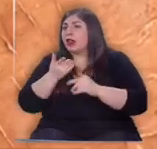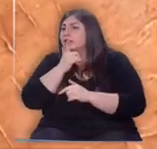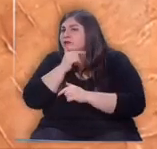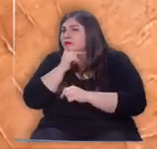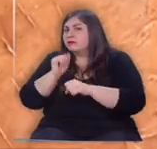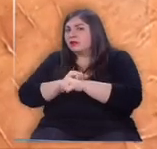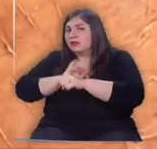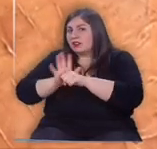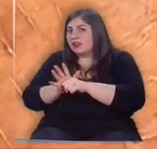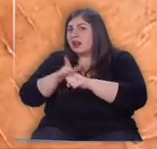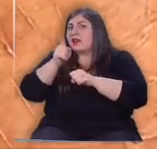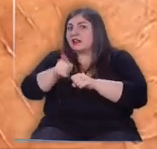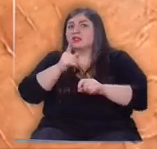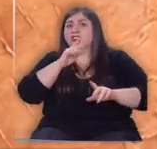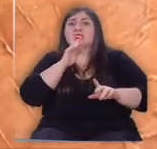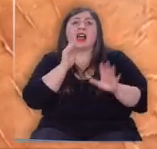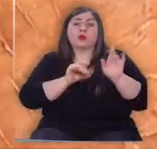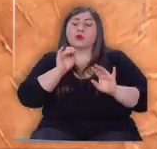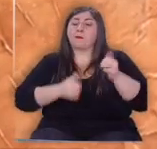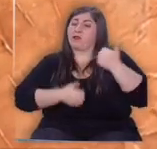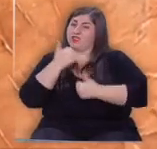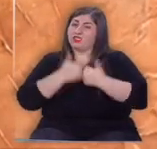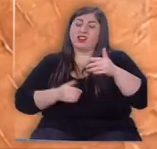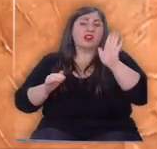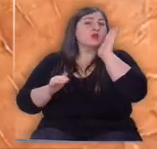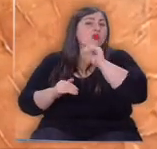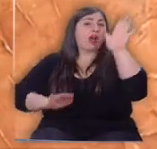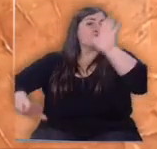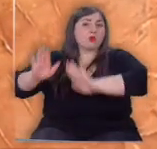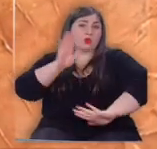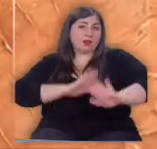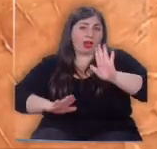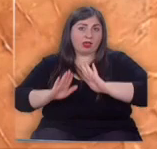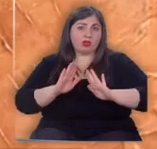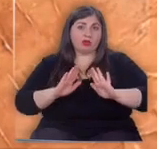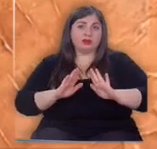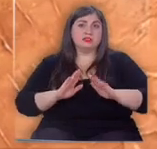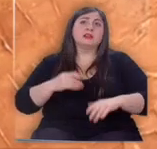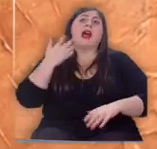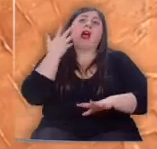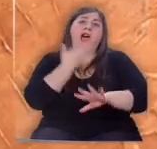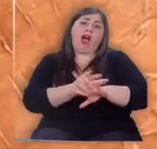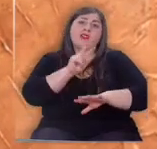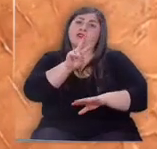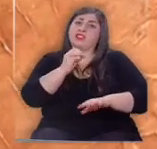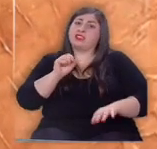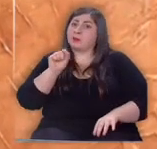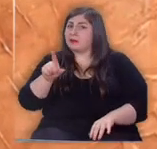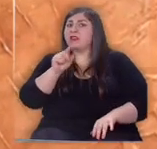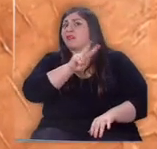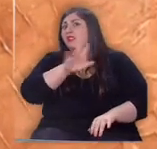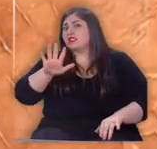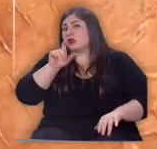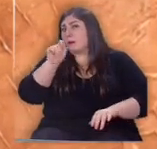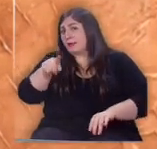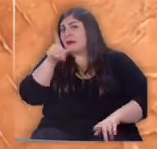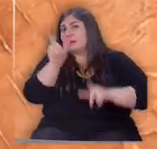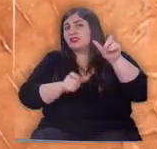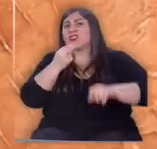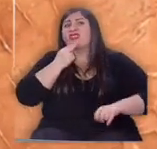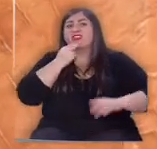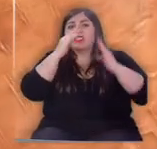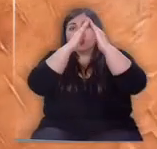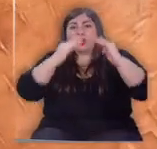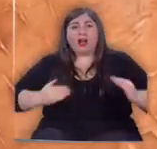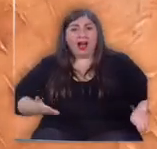los brotes reflejan el descuido que existe en este tipo de hogares. Tenemos alrededor de 20.000, 25.000 personas viviendo en residencias